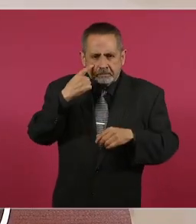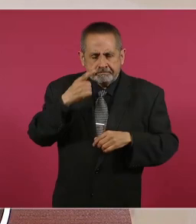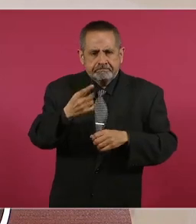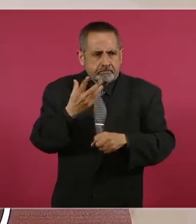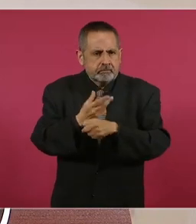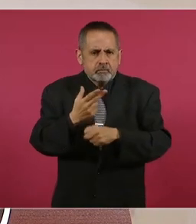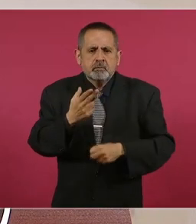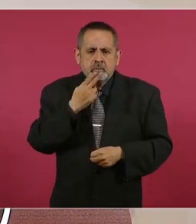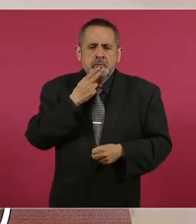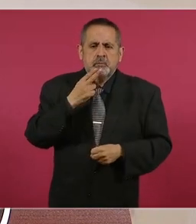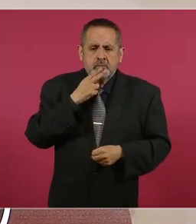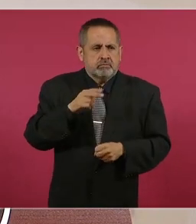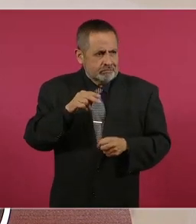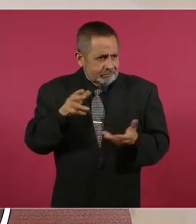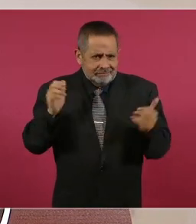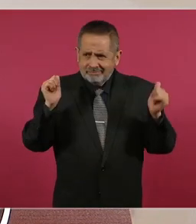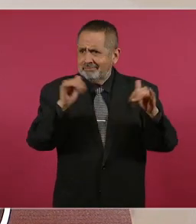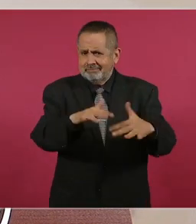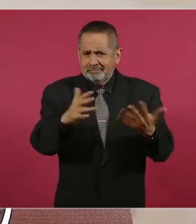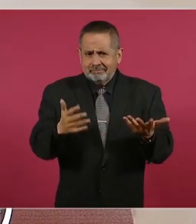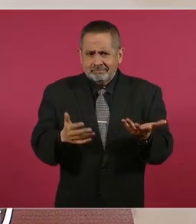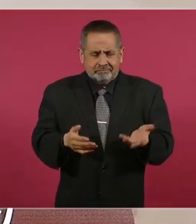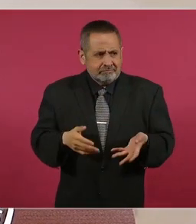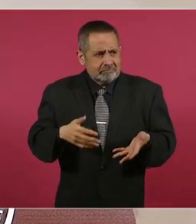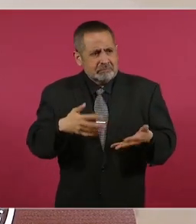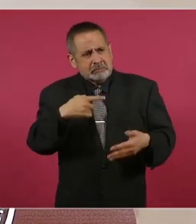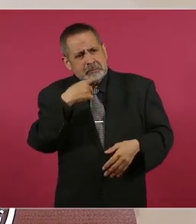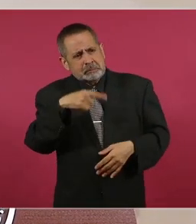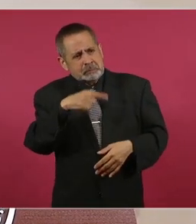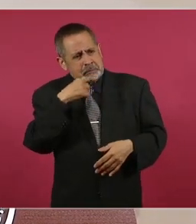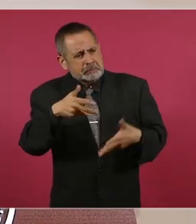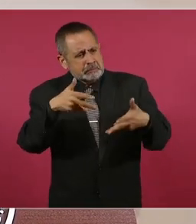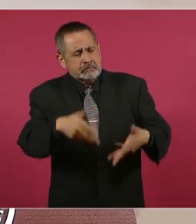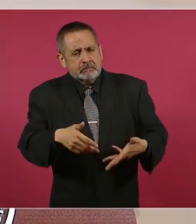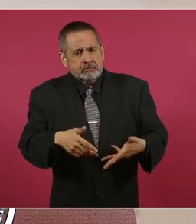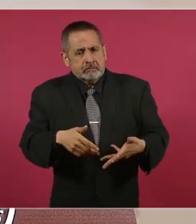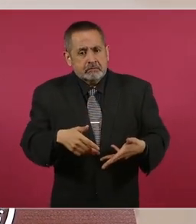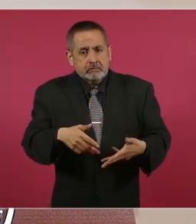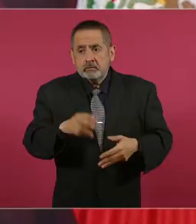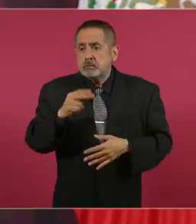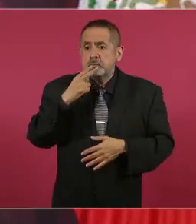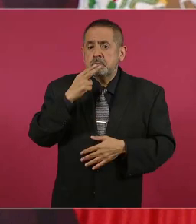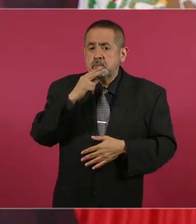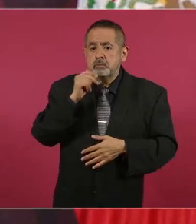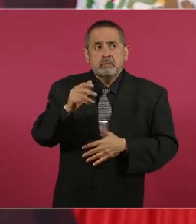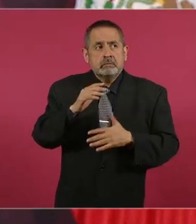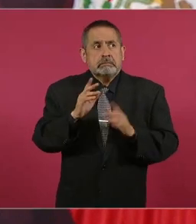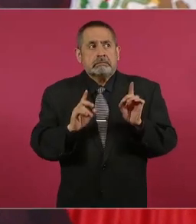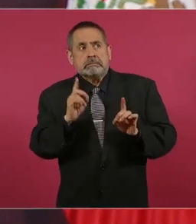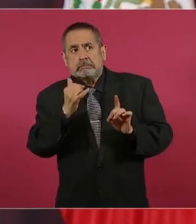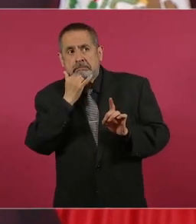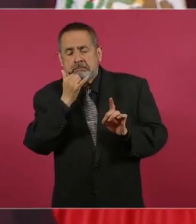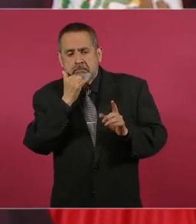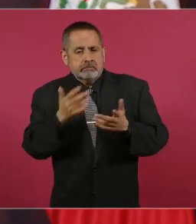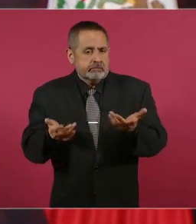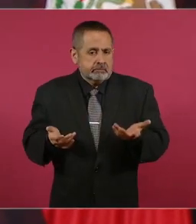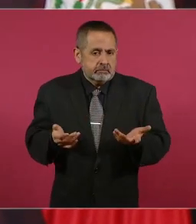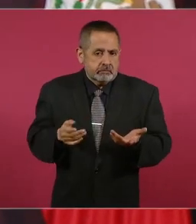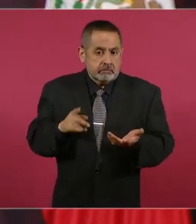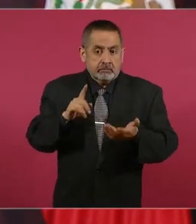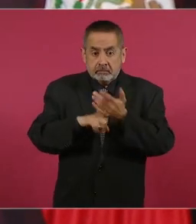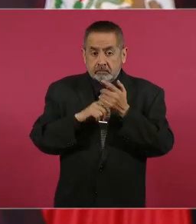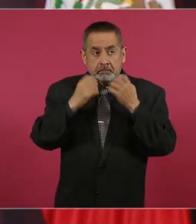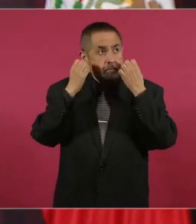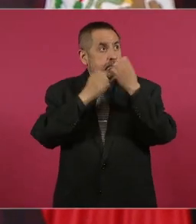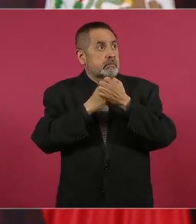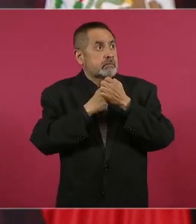dé un uso, porque a lo mejor también por eso no lo usaban, porque si el dictamen es